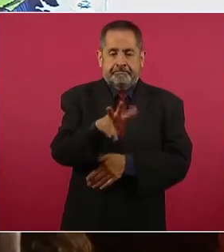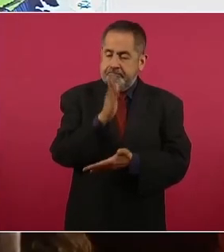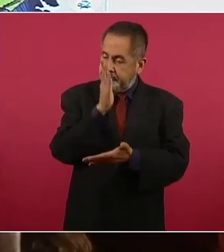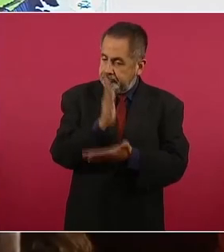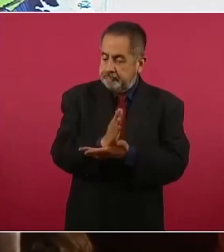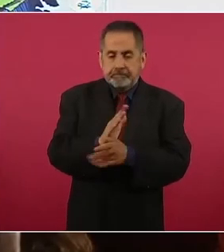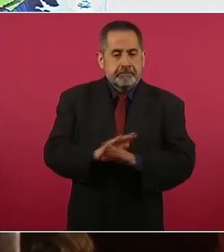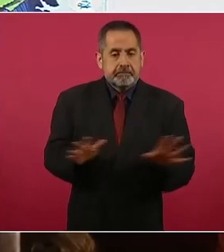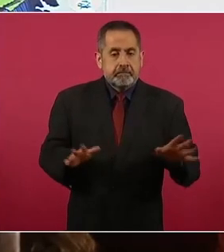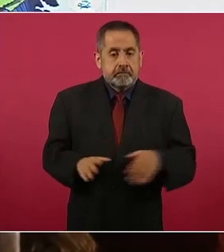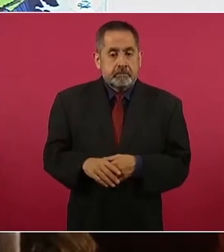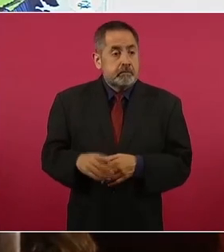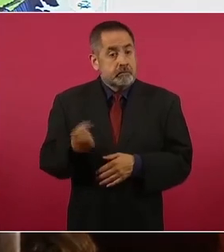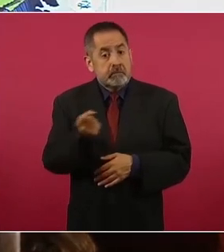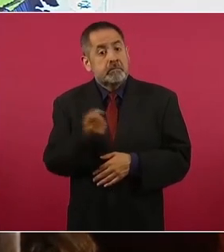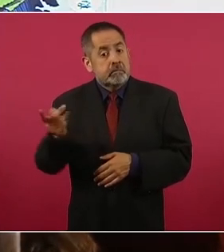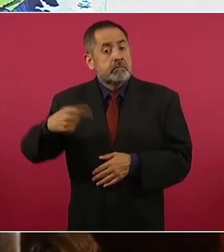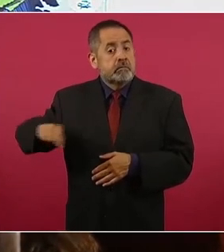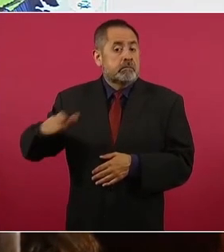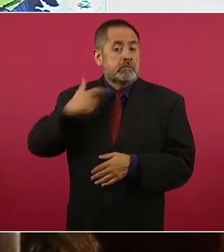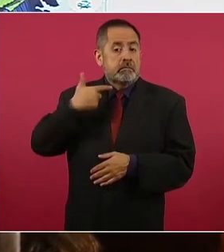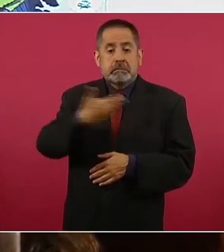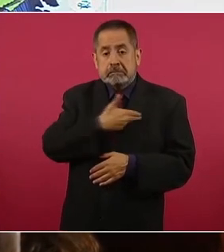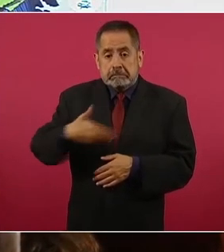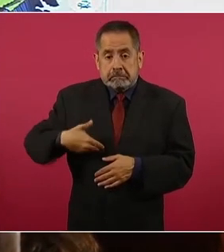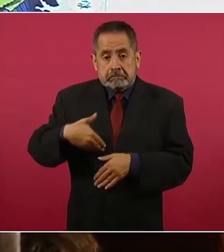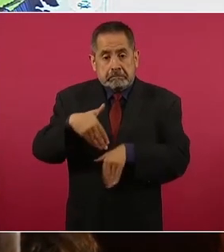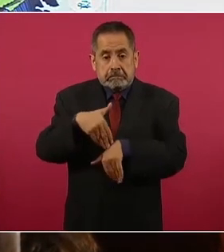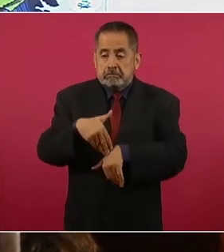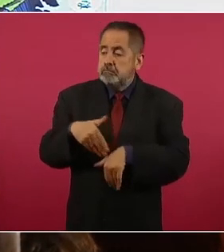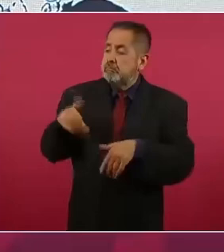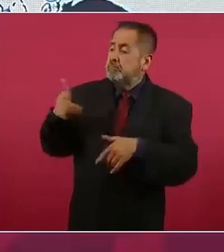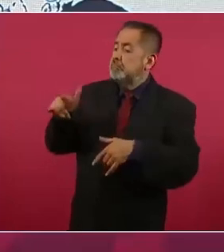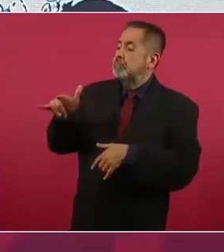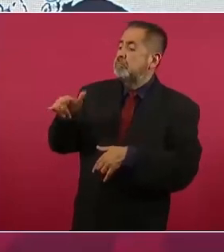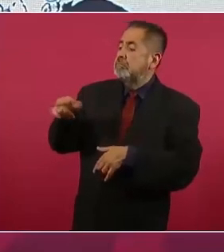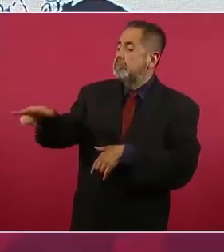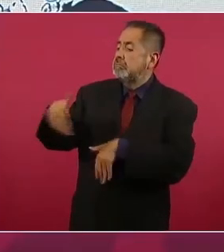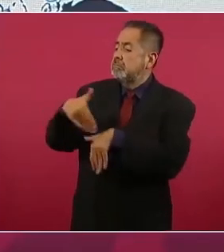los presidentes llegaron a ser peleles.